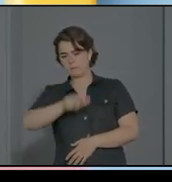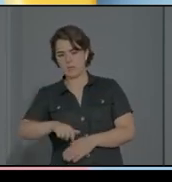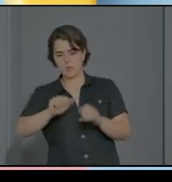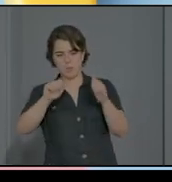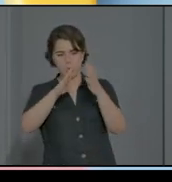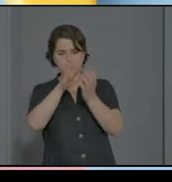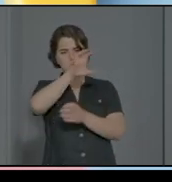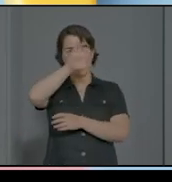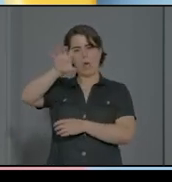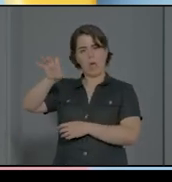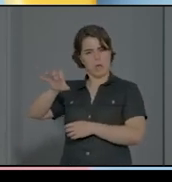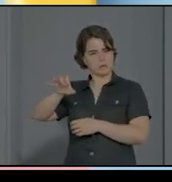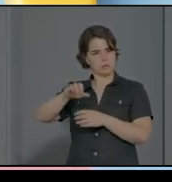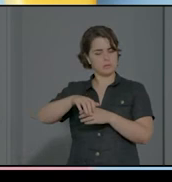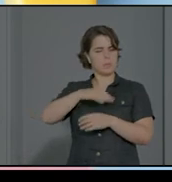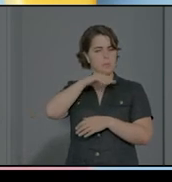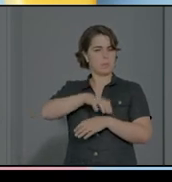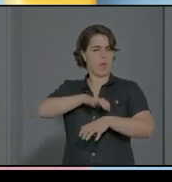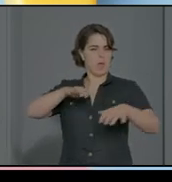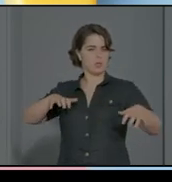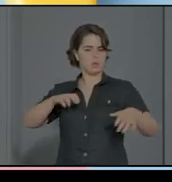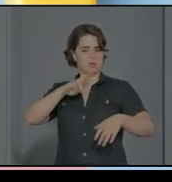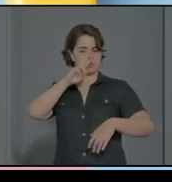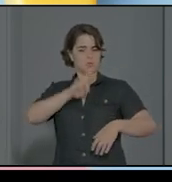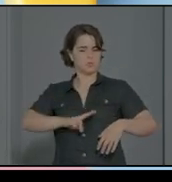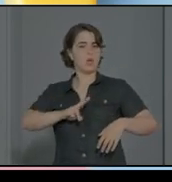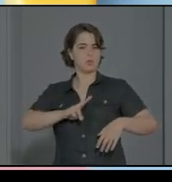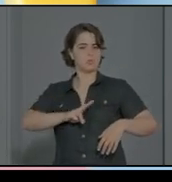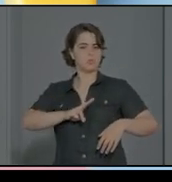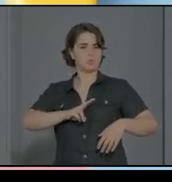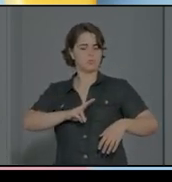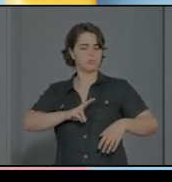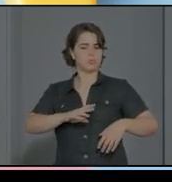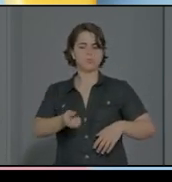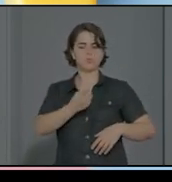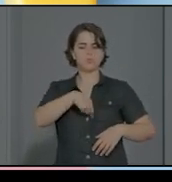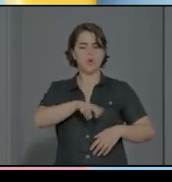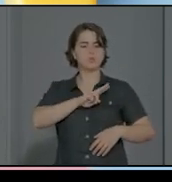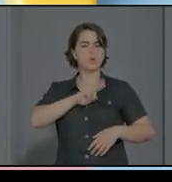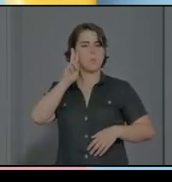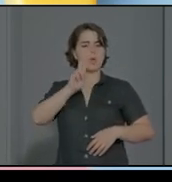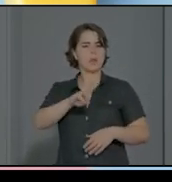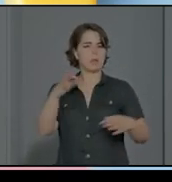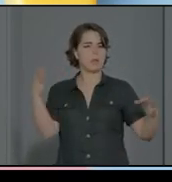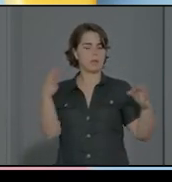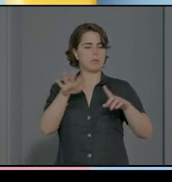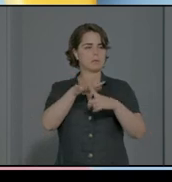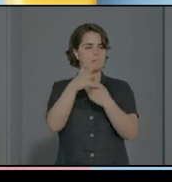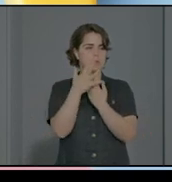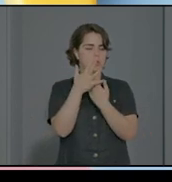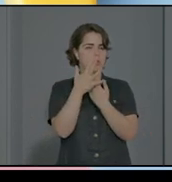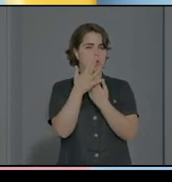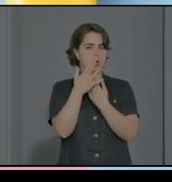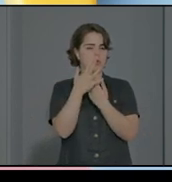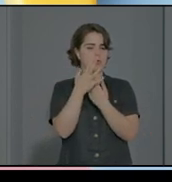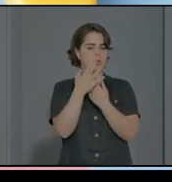diría, en los últimos dos años hemos visto situaciones de cohabitación